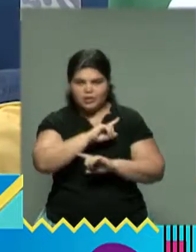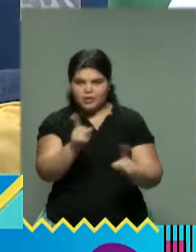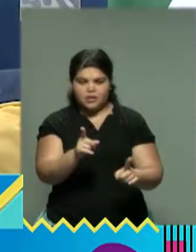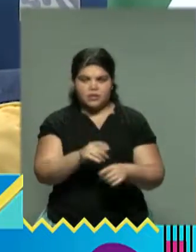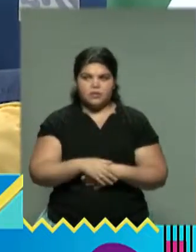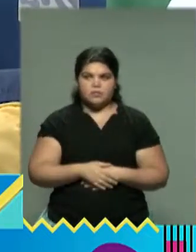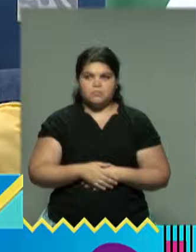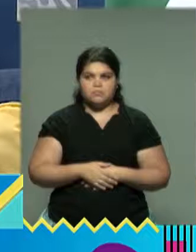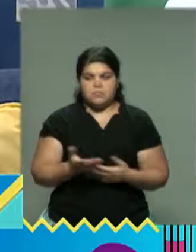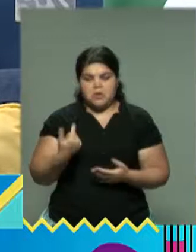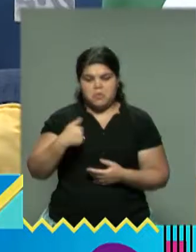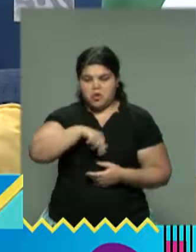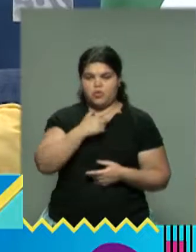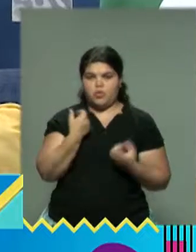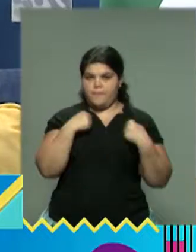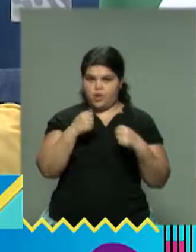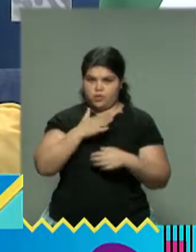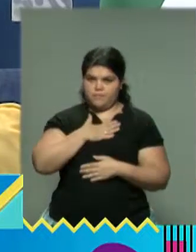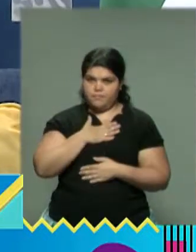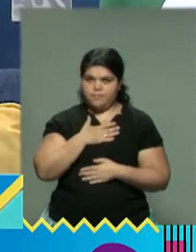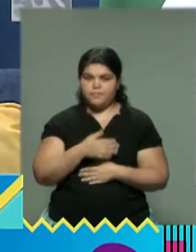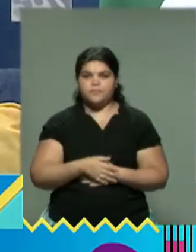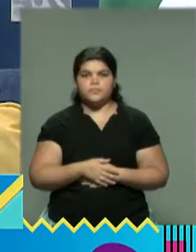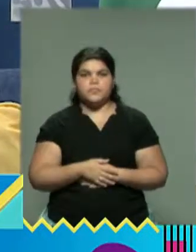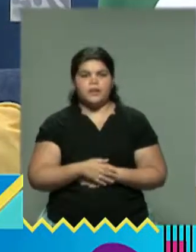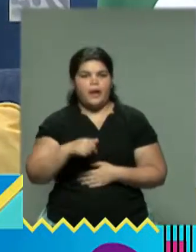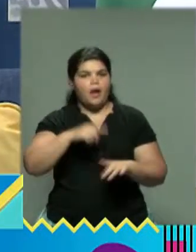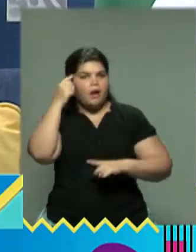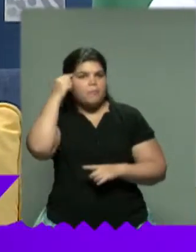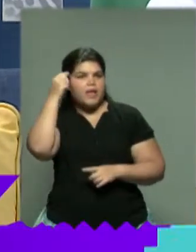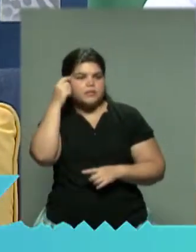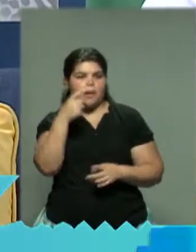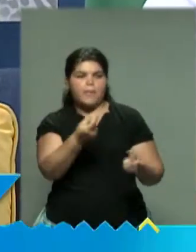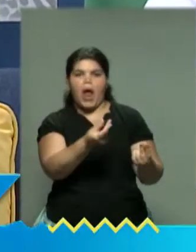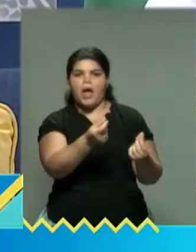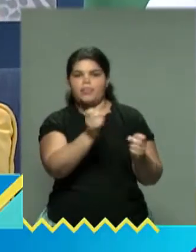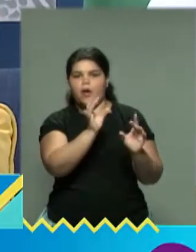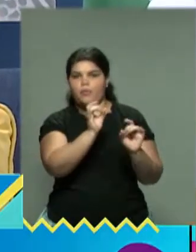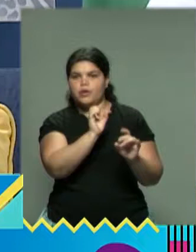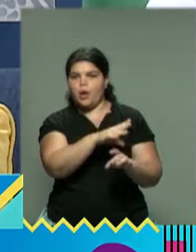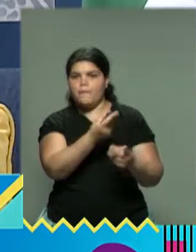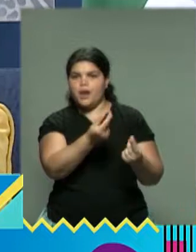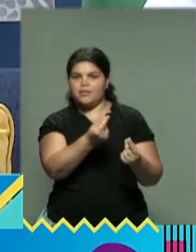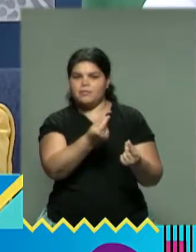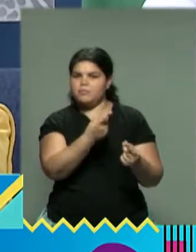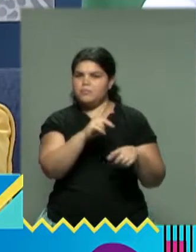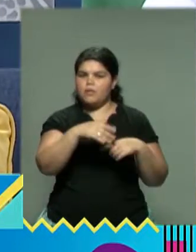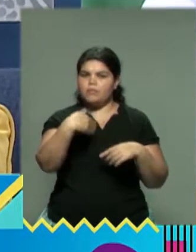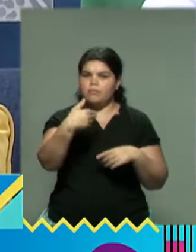pasa en nuestro deporte, y que piensan que es dinero y al final termina siendo un ahorro